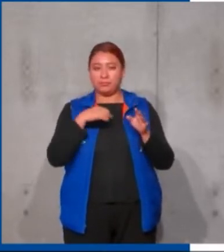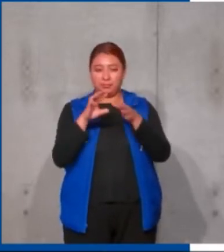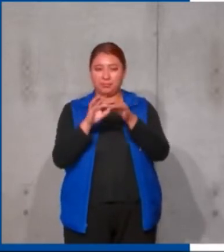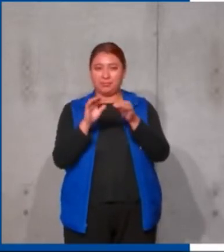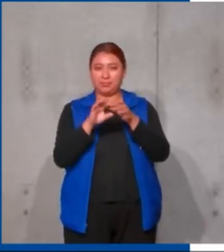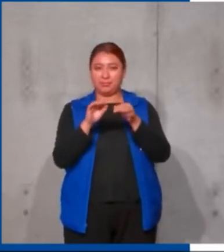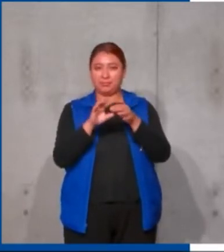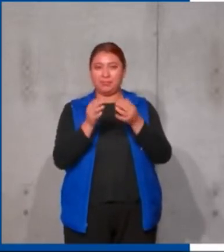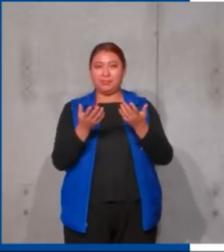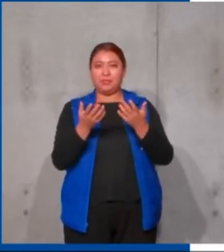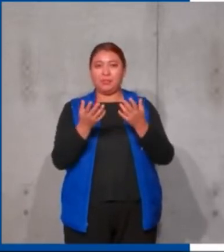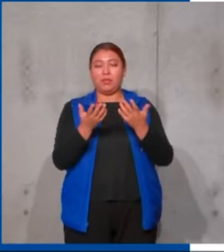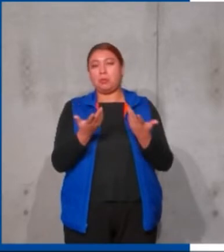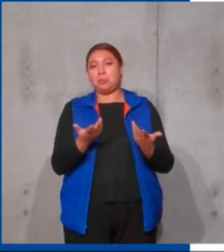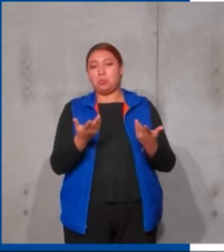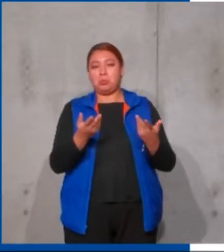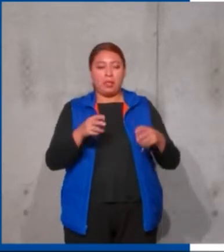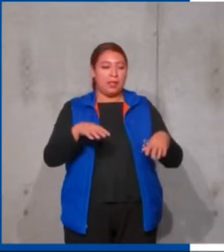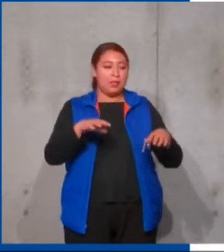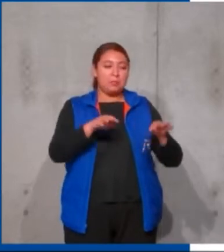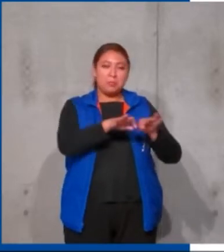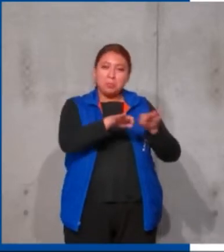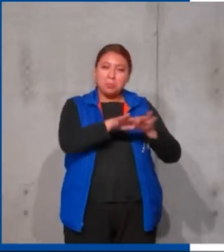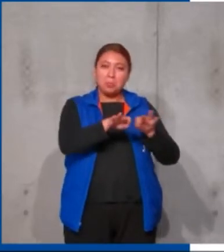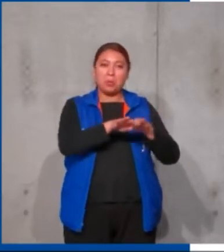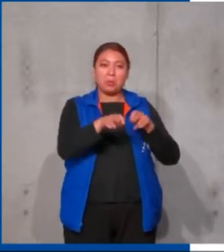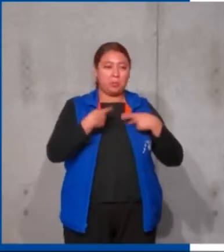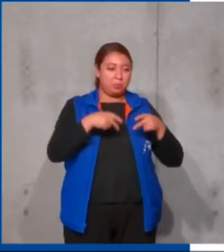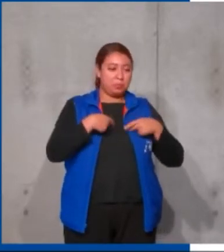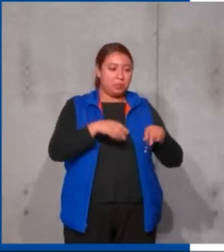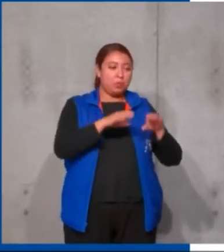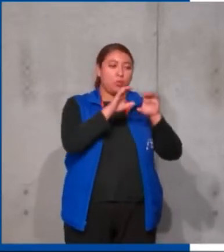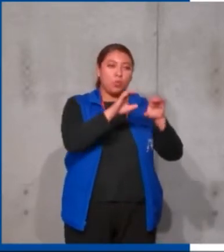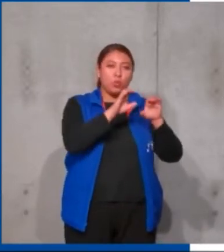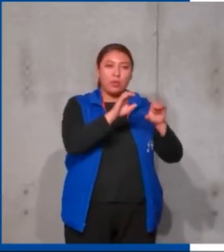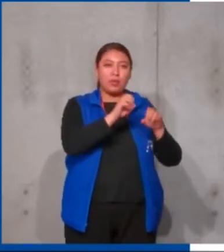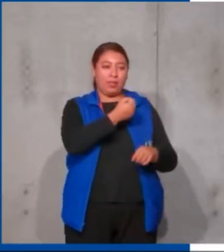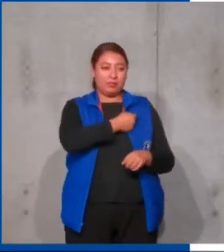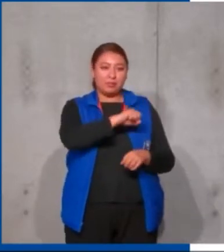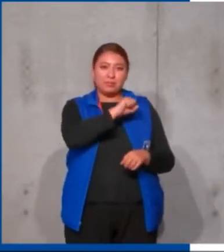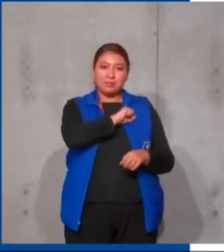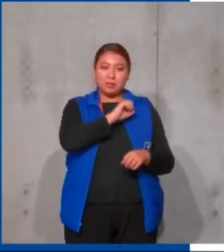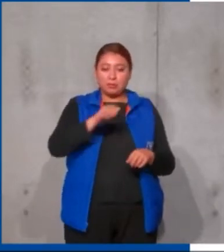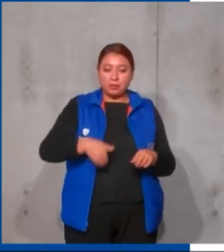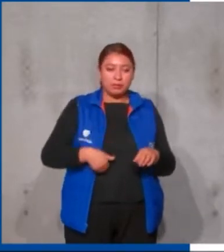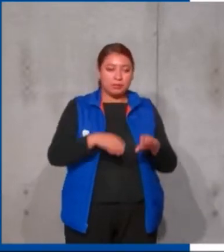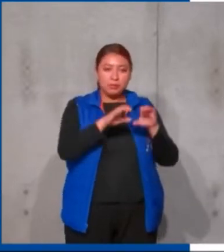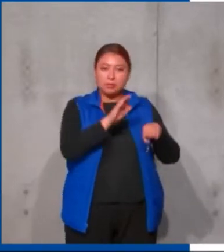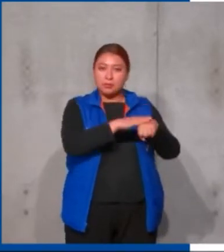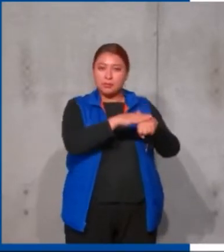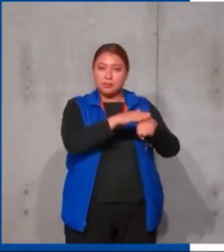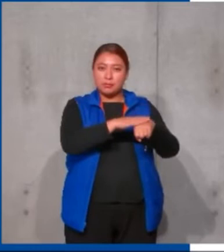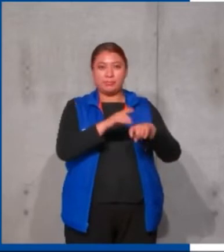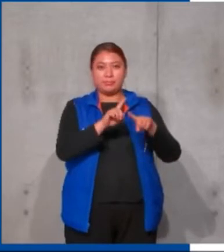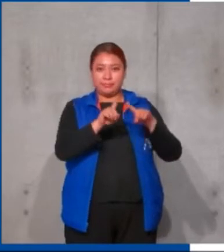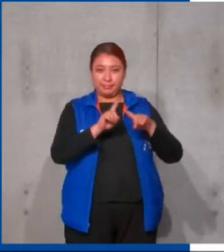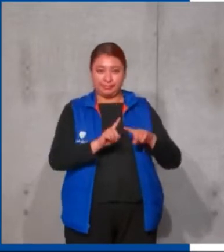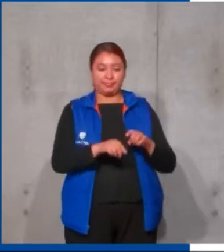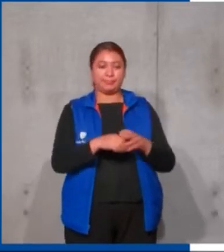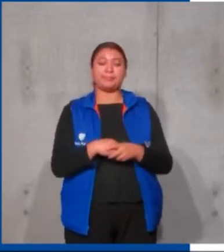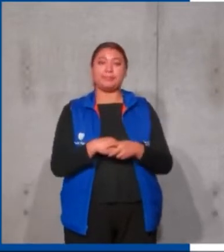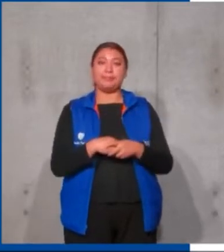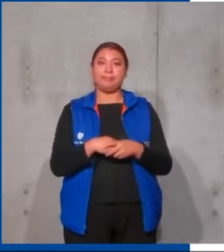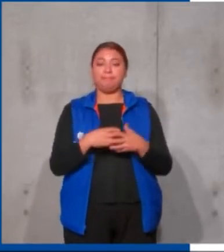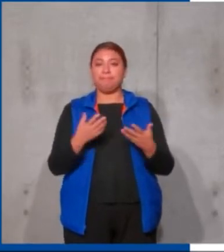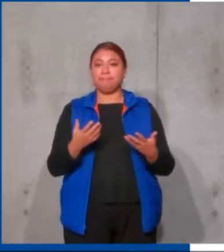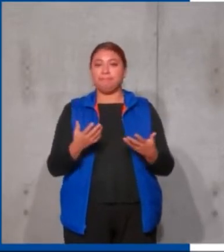yo les hablaba de esta parte de salud y seguridad en el trabajo. O sea, nosotros tenemos un muy bajo porcentaje, de